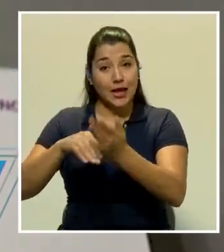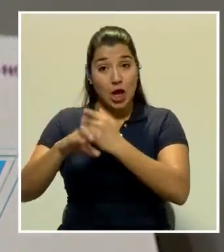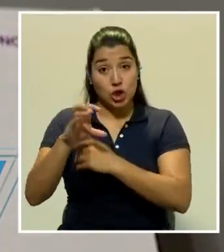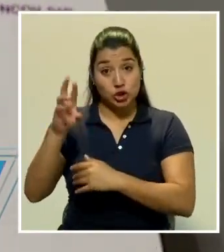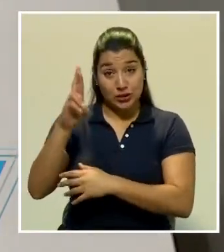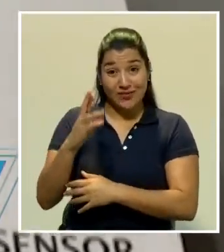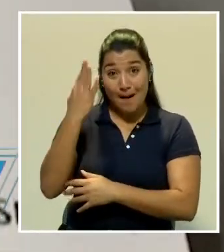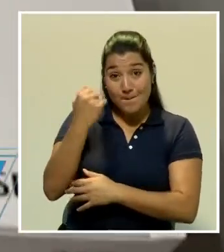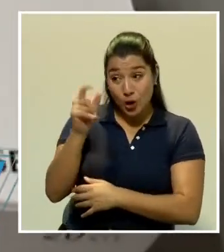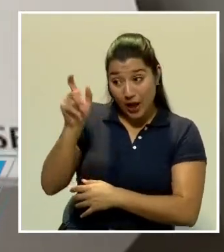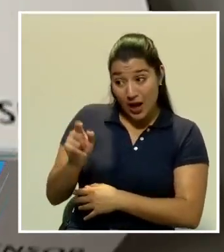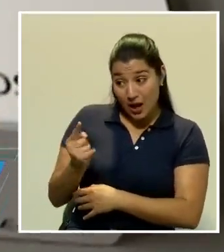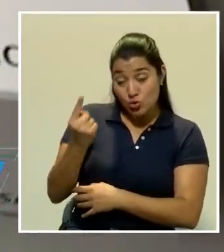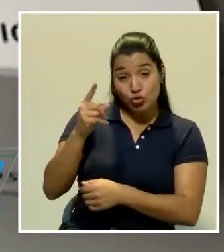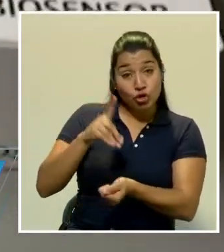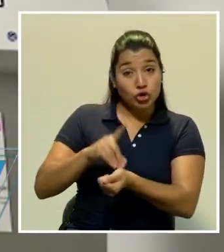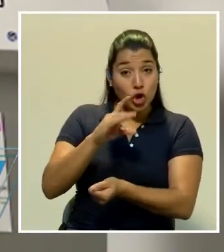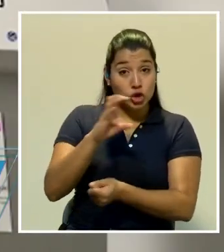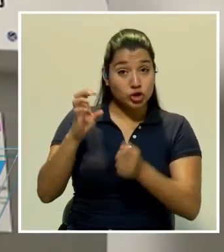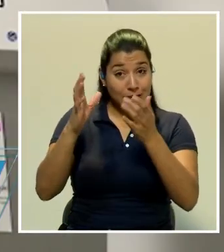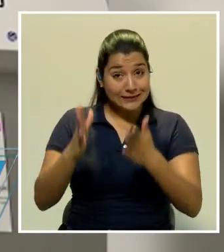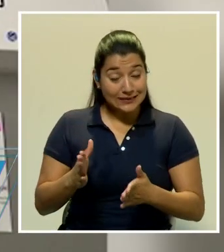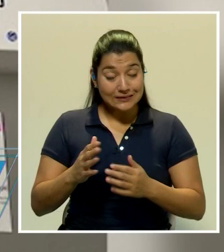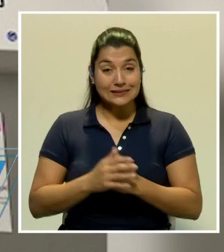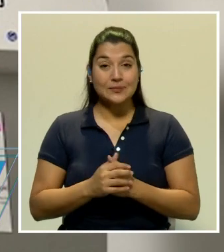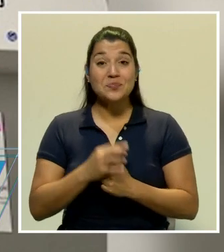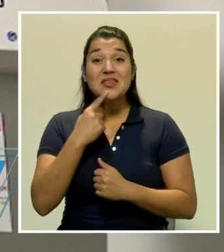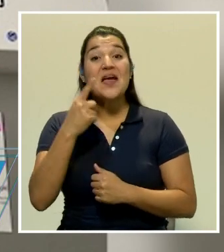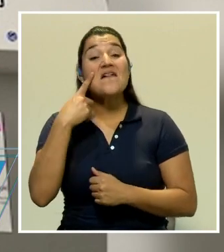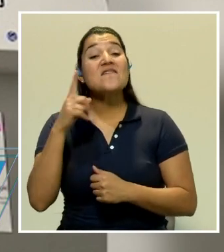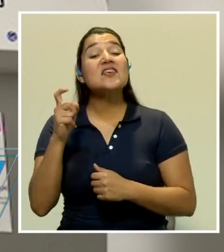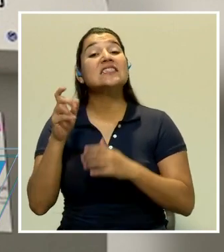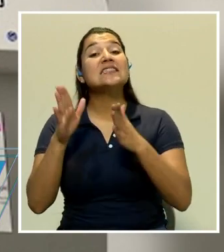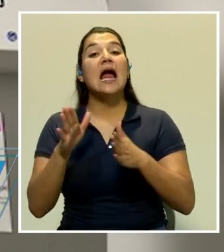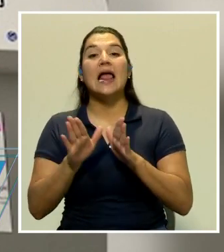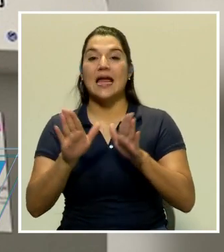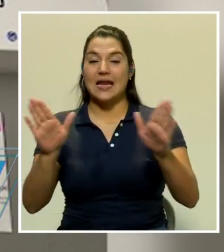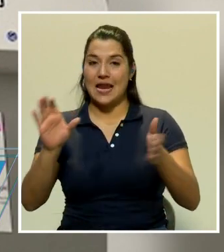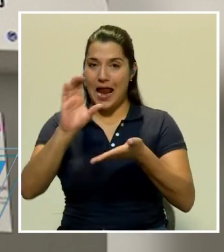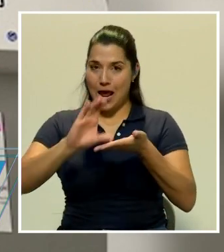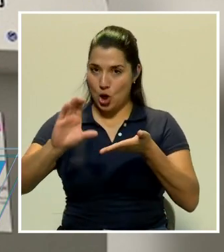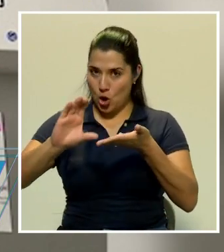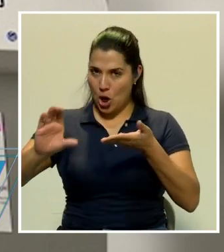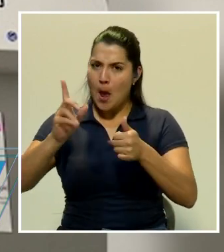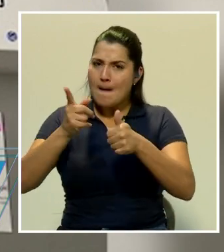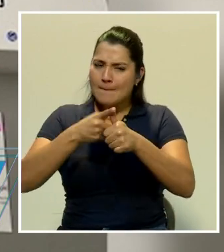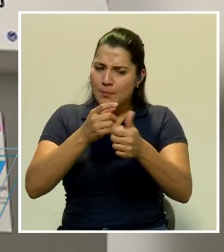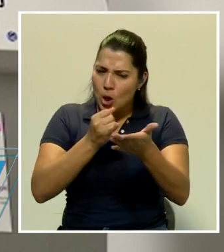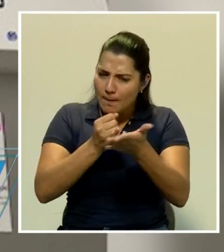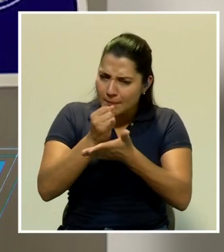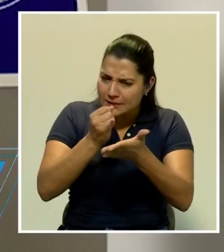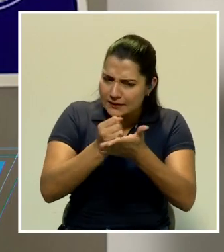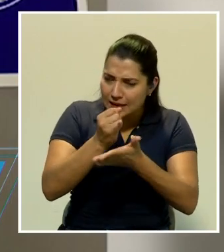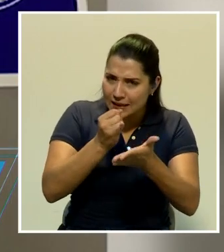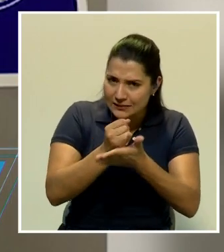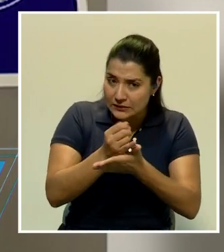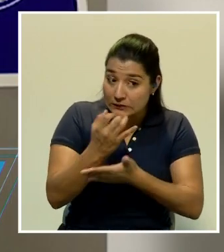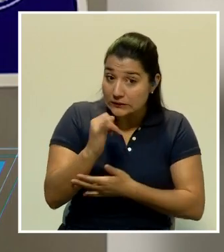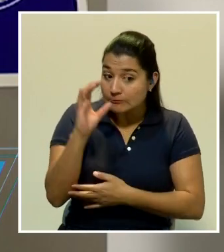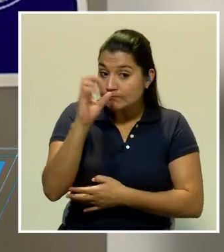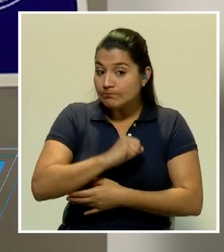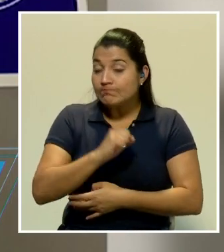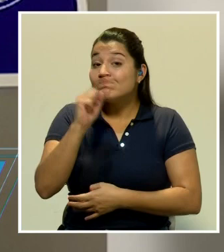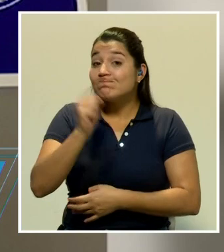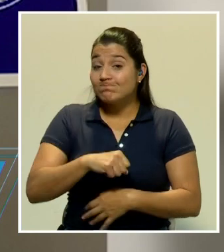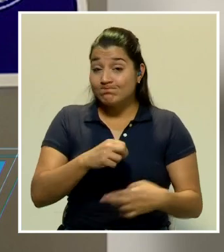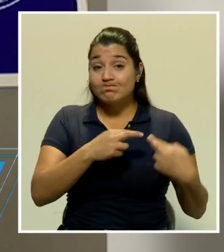el pasajero es un médico costarricense. Según la fiscal general del colegio, primero se hará una investigación de oficio y de hallarse